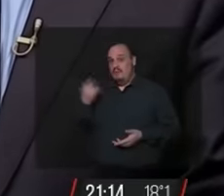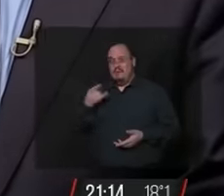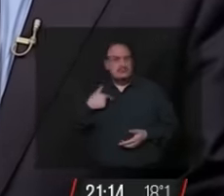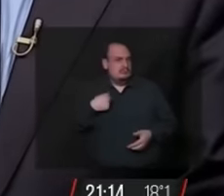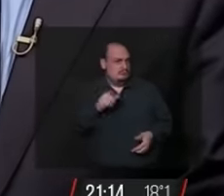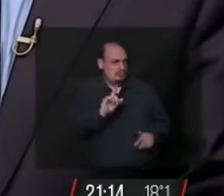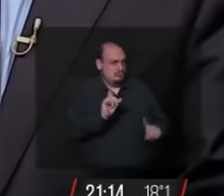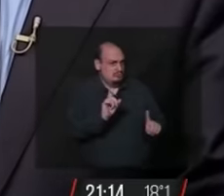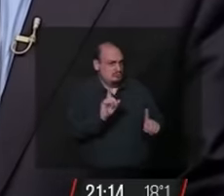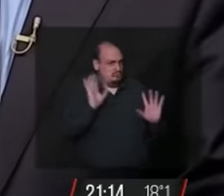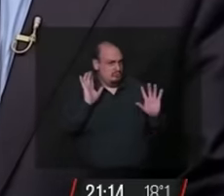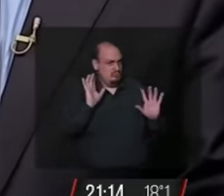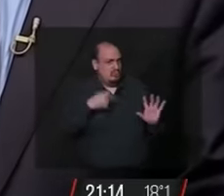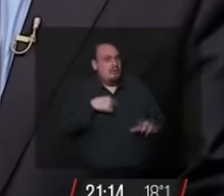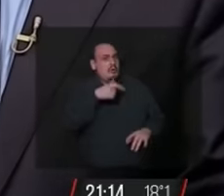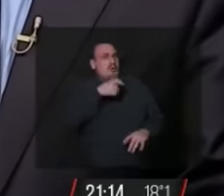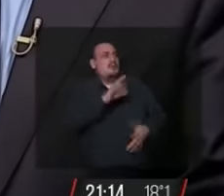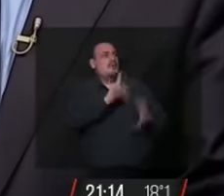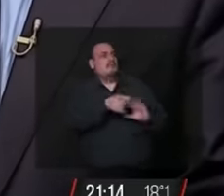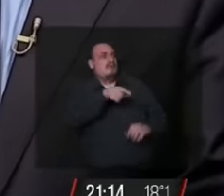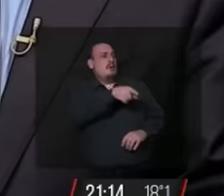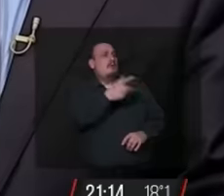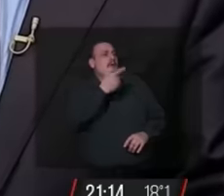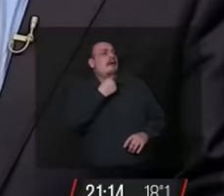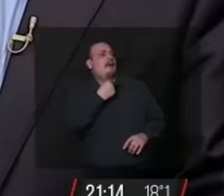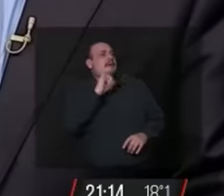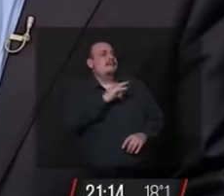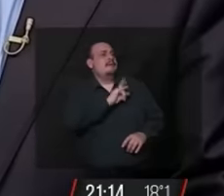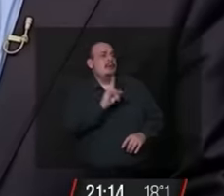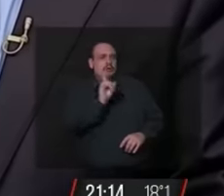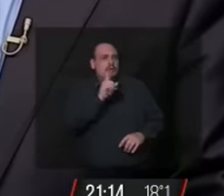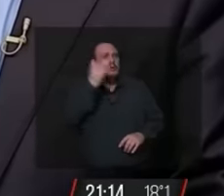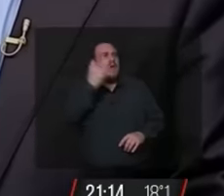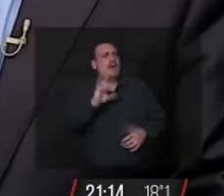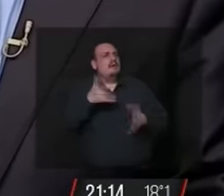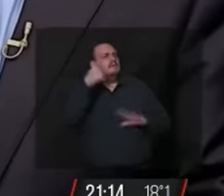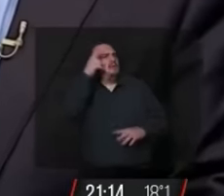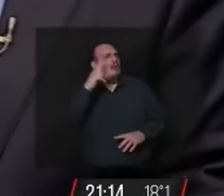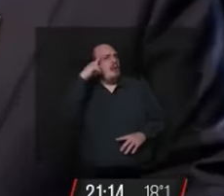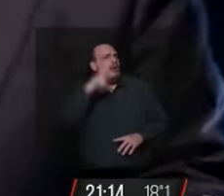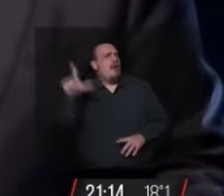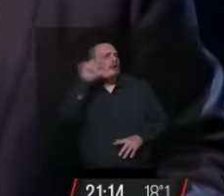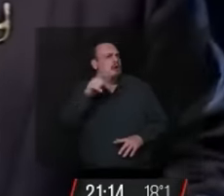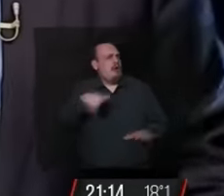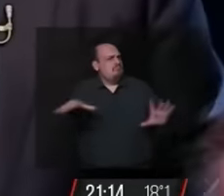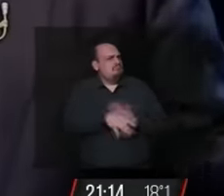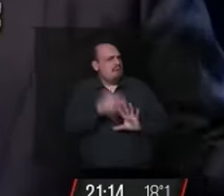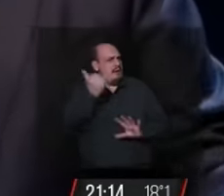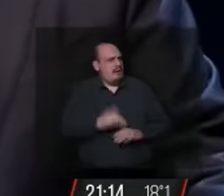a Feynman. Lo que pasa es que las respuestas no son como vos querés, de sí o por no. Digamos, tienen toda una lógica.